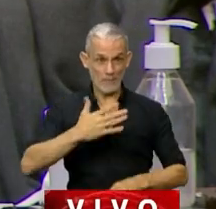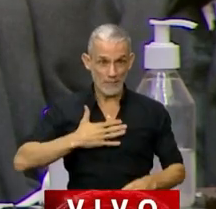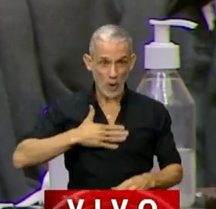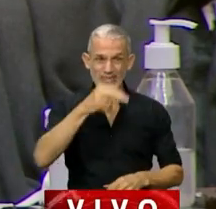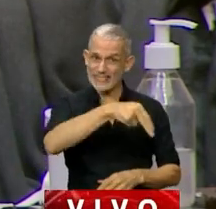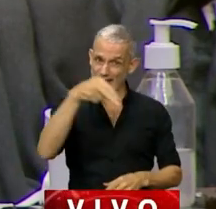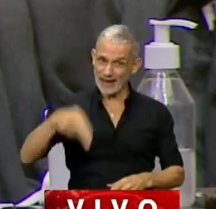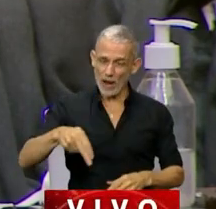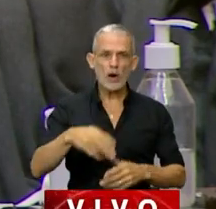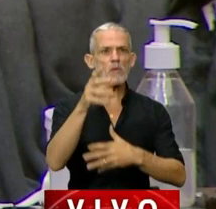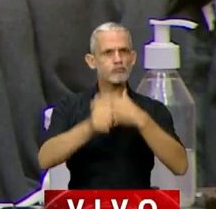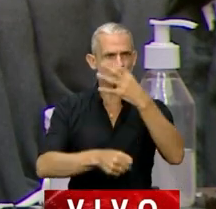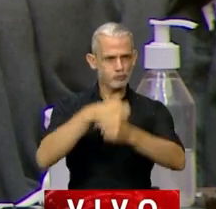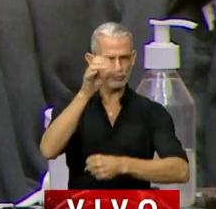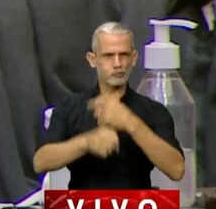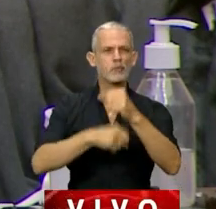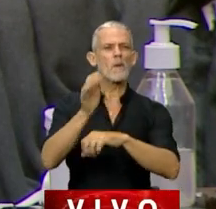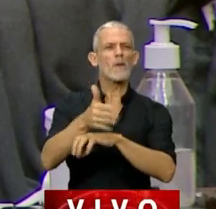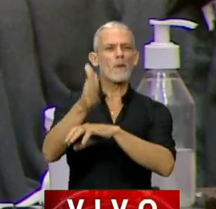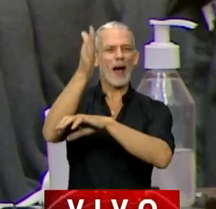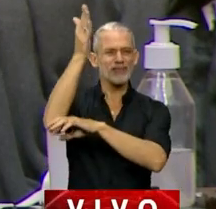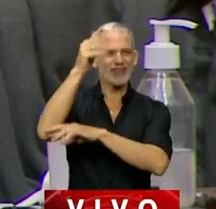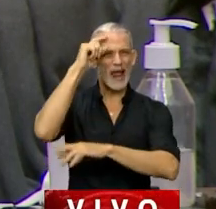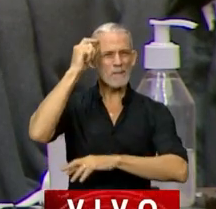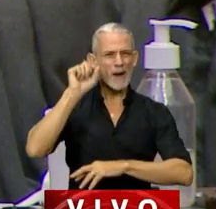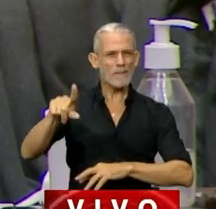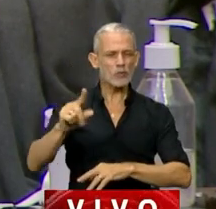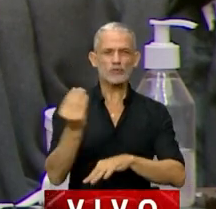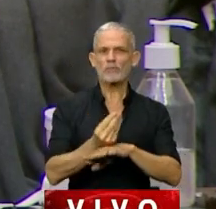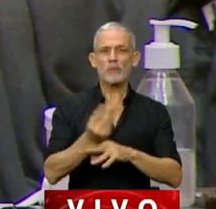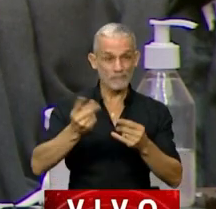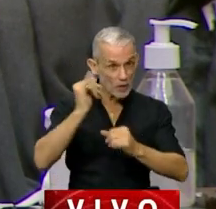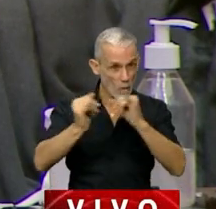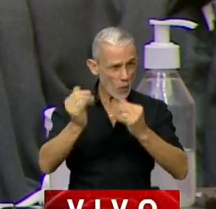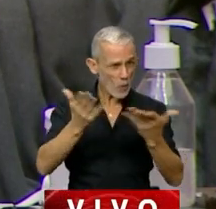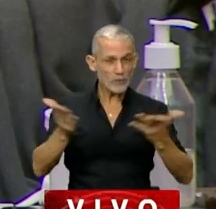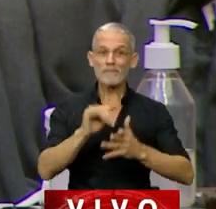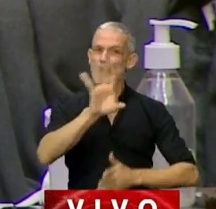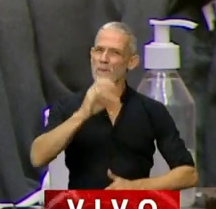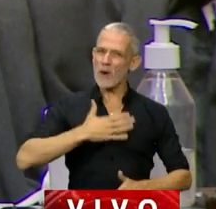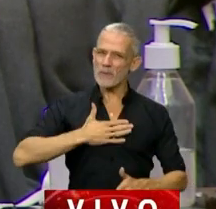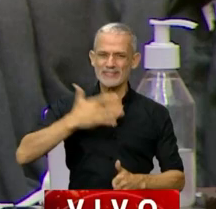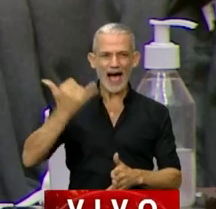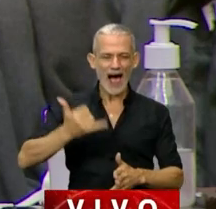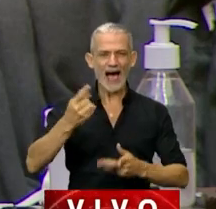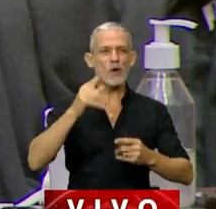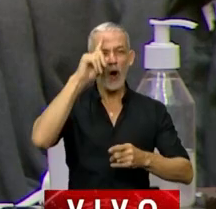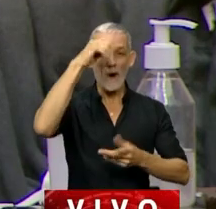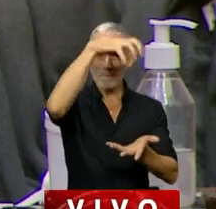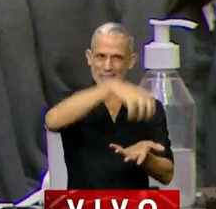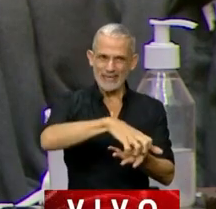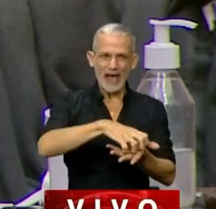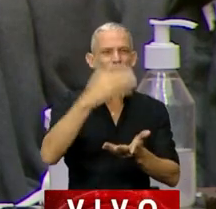provincia, de Neuquén, se iza la bandera mapuche. También contarles que en nuestra provincia tenemos un